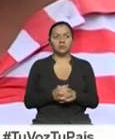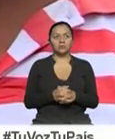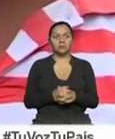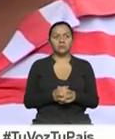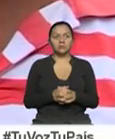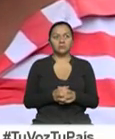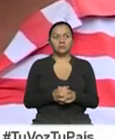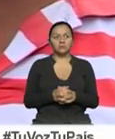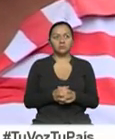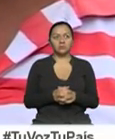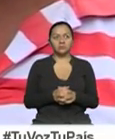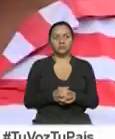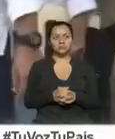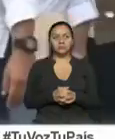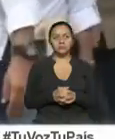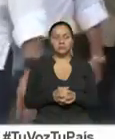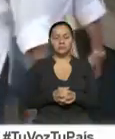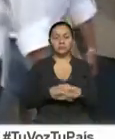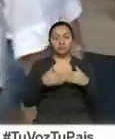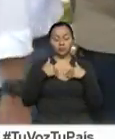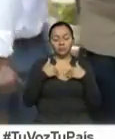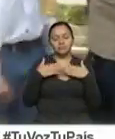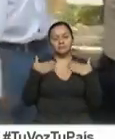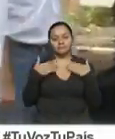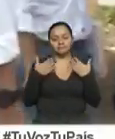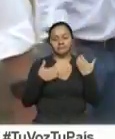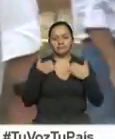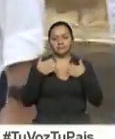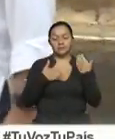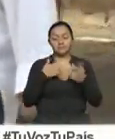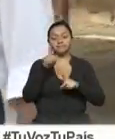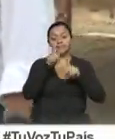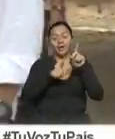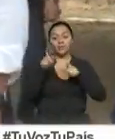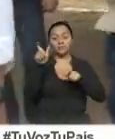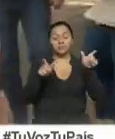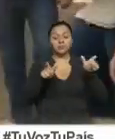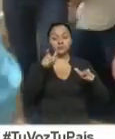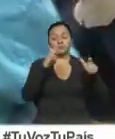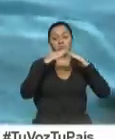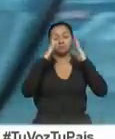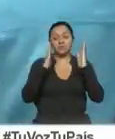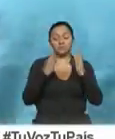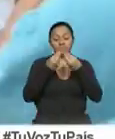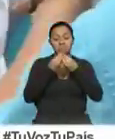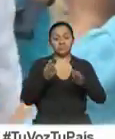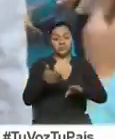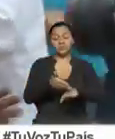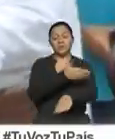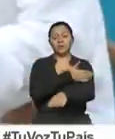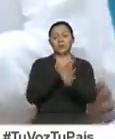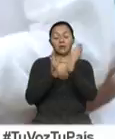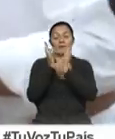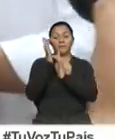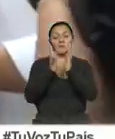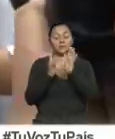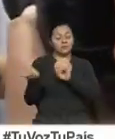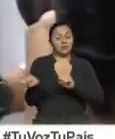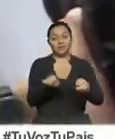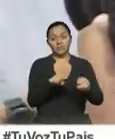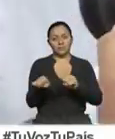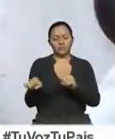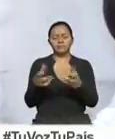es algo que no se esperaba. Es así como aquellas personas que perdieron sus viviendas en el terremoto del pasado 16 de